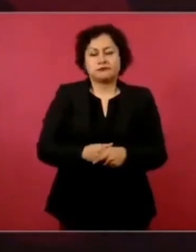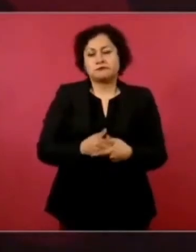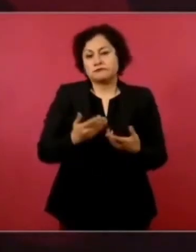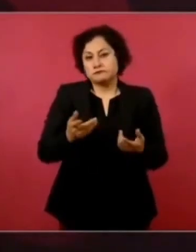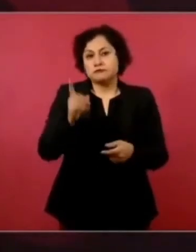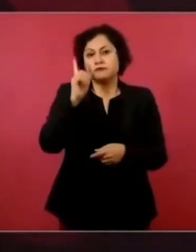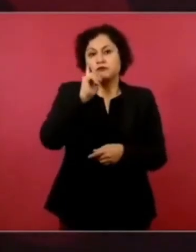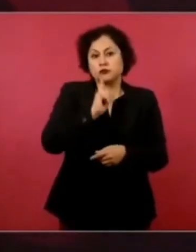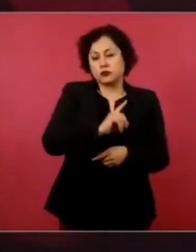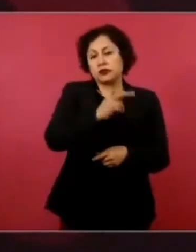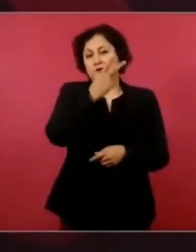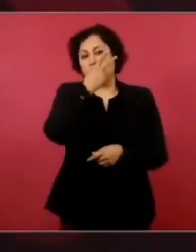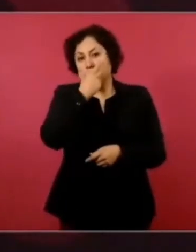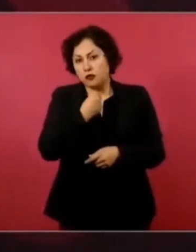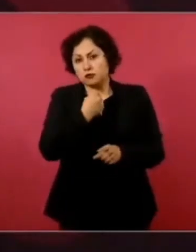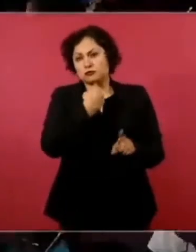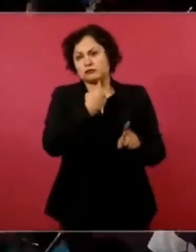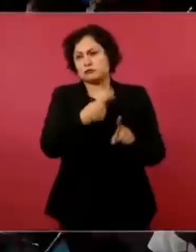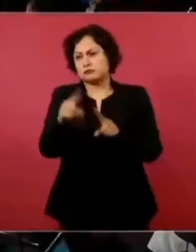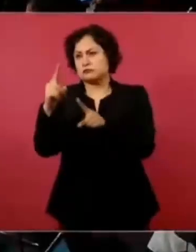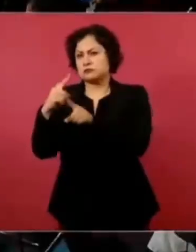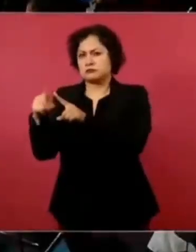mujeres y hombres.